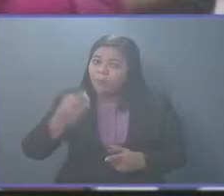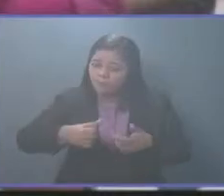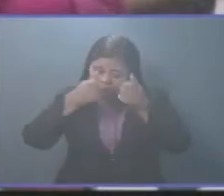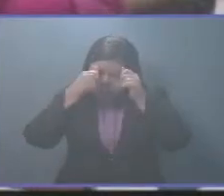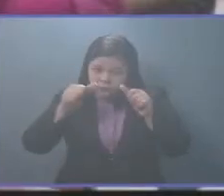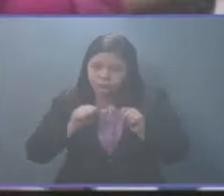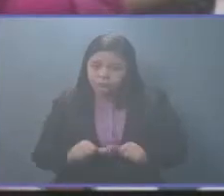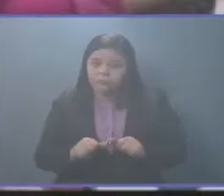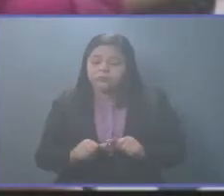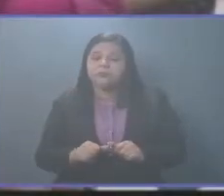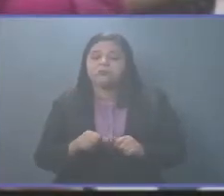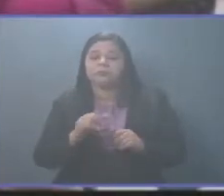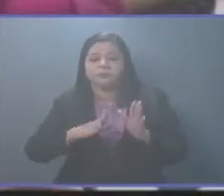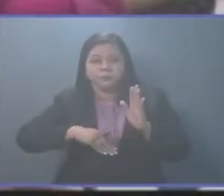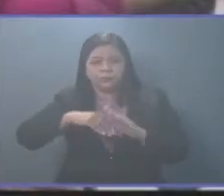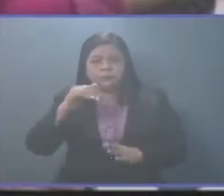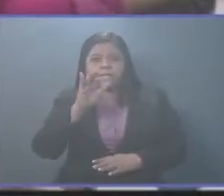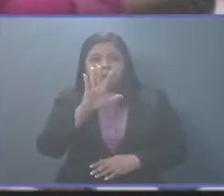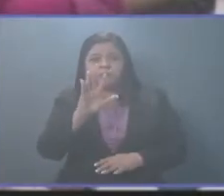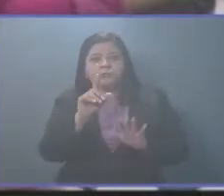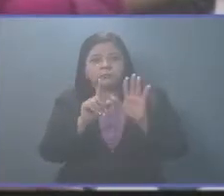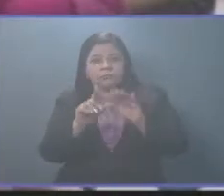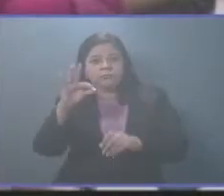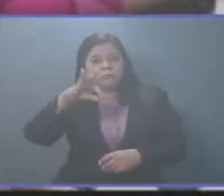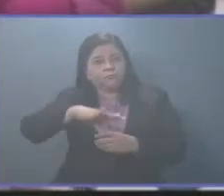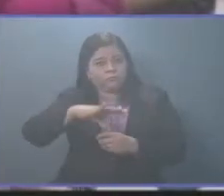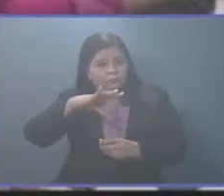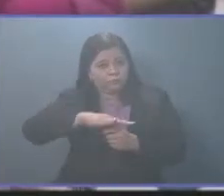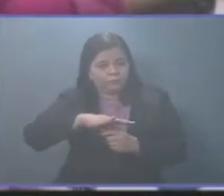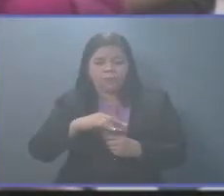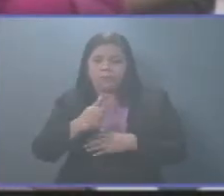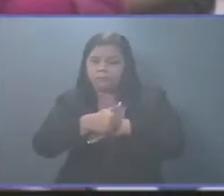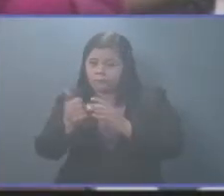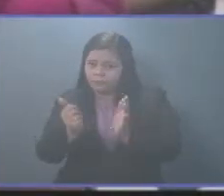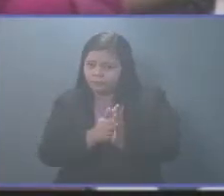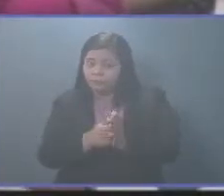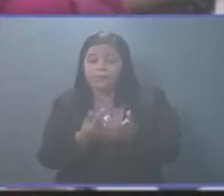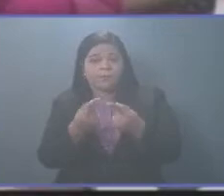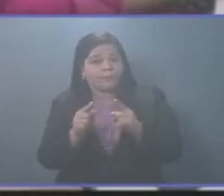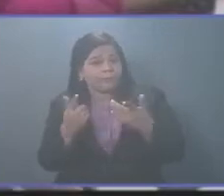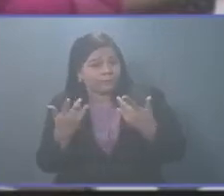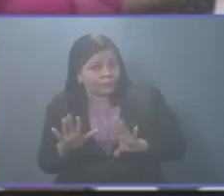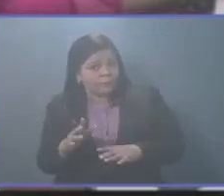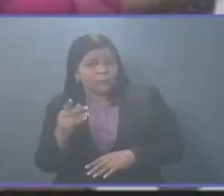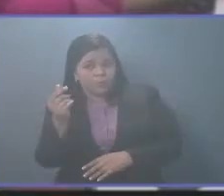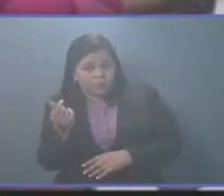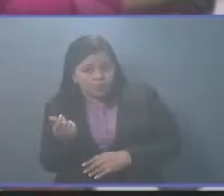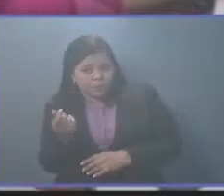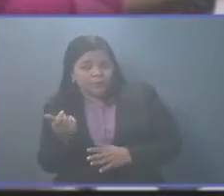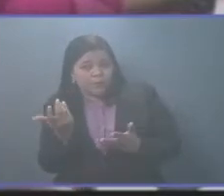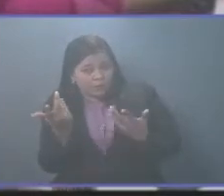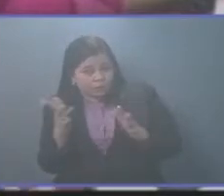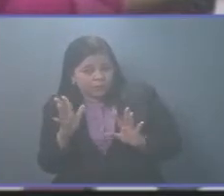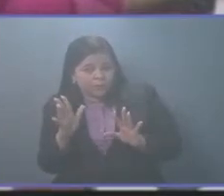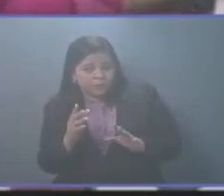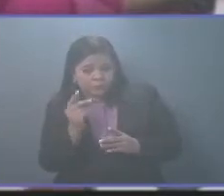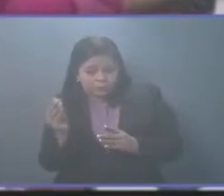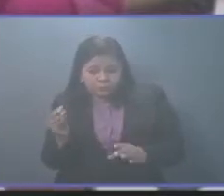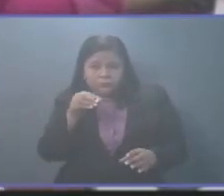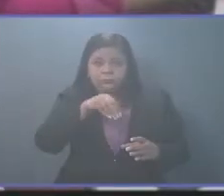por mayoría calificada en la Asamblea Legislativa. Y una vez esos recursos eran aprobados, quien